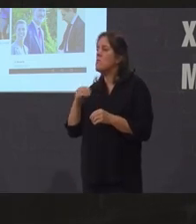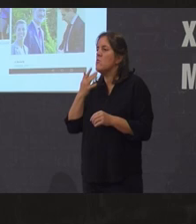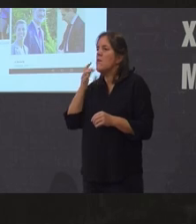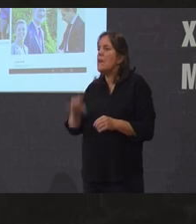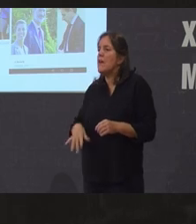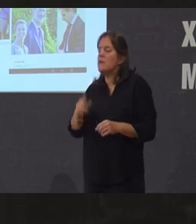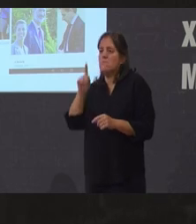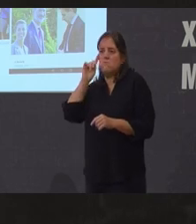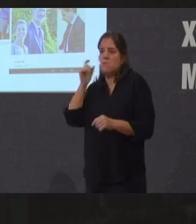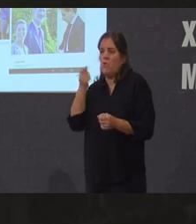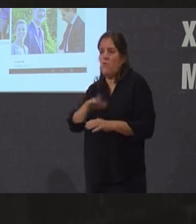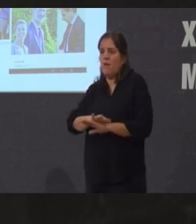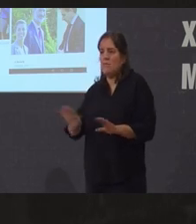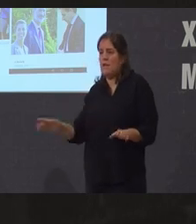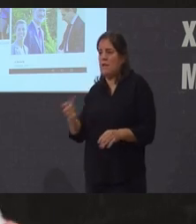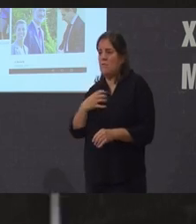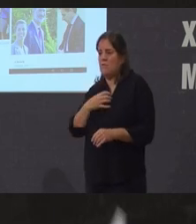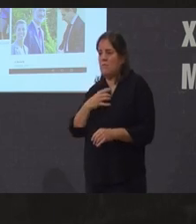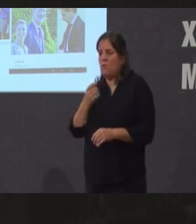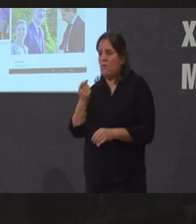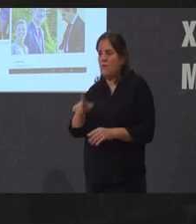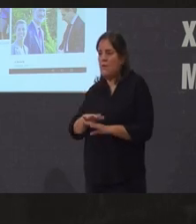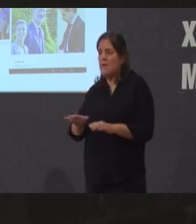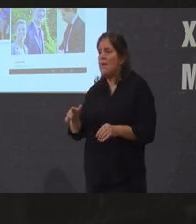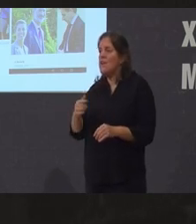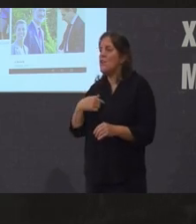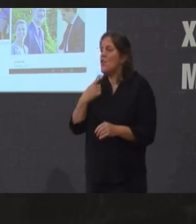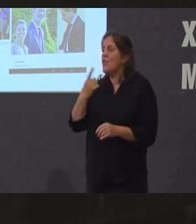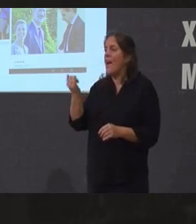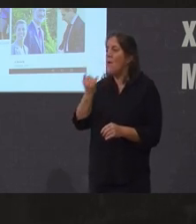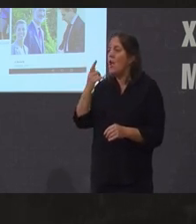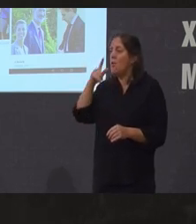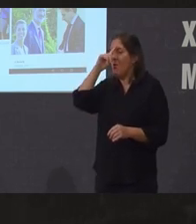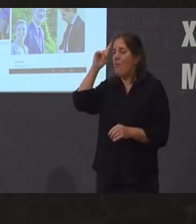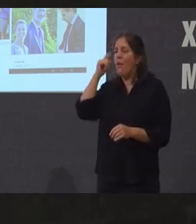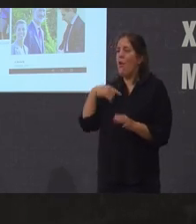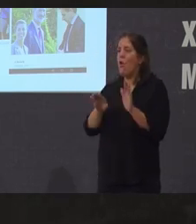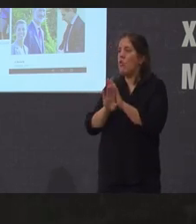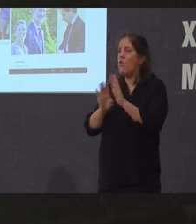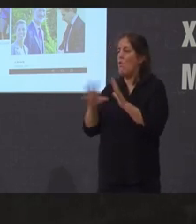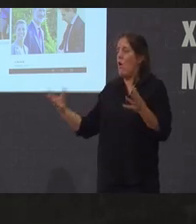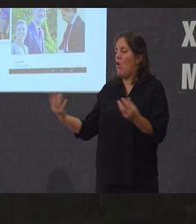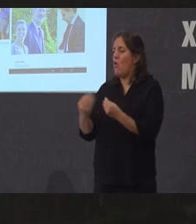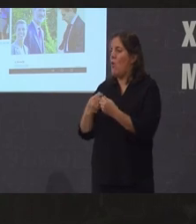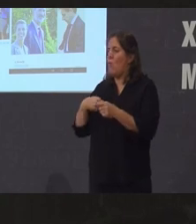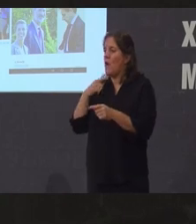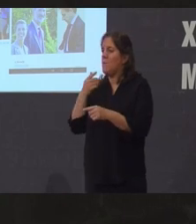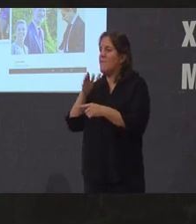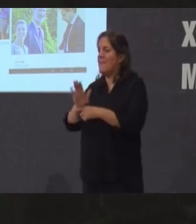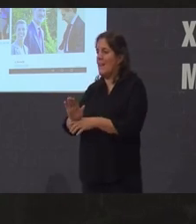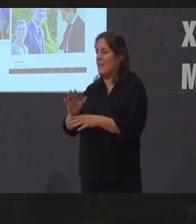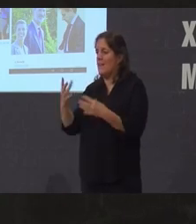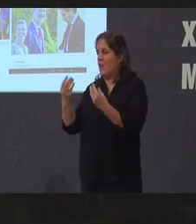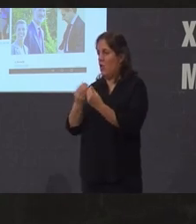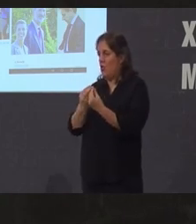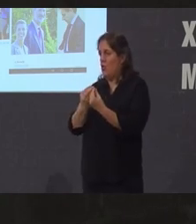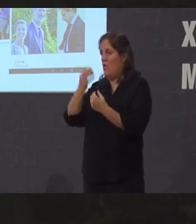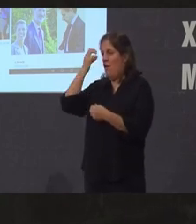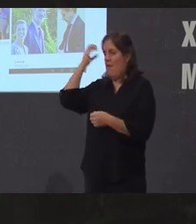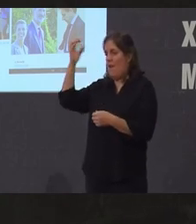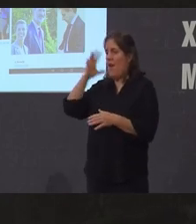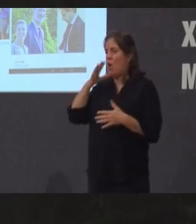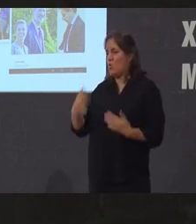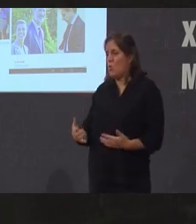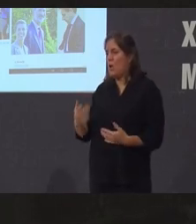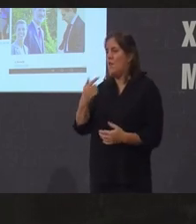a ver. E Javier López Madrid sigue viaxando como representante, como CEO